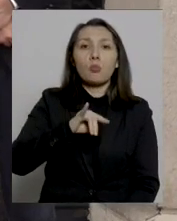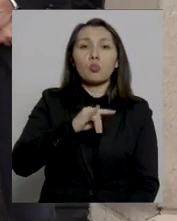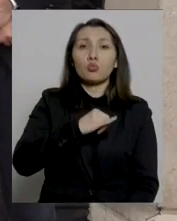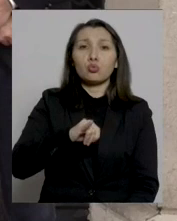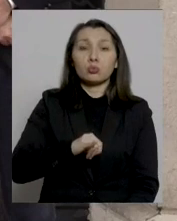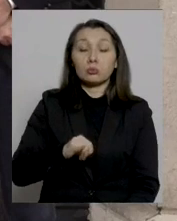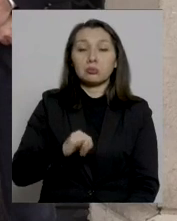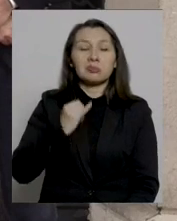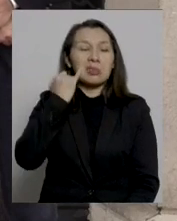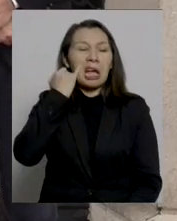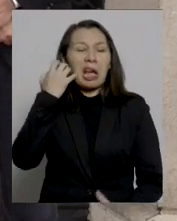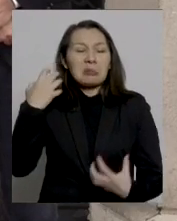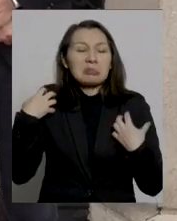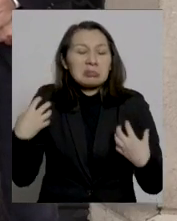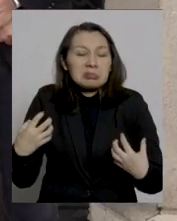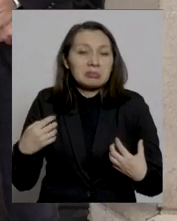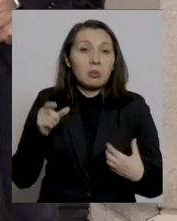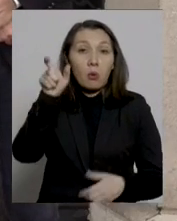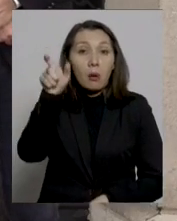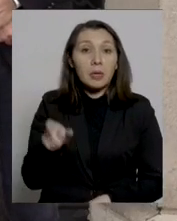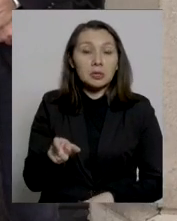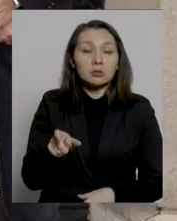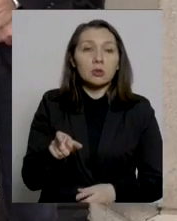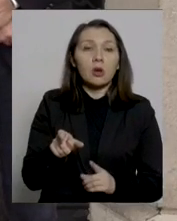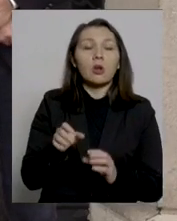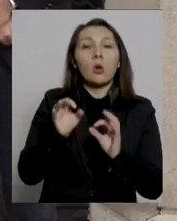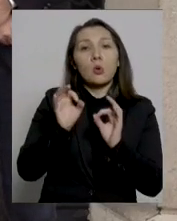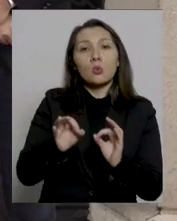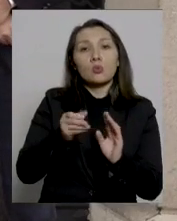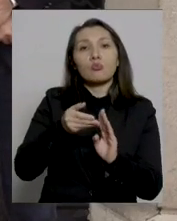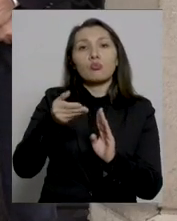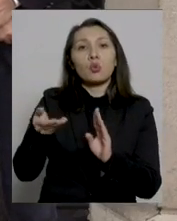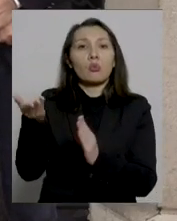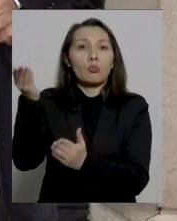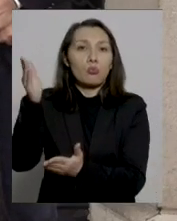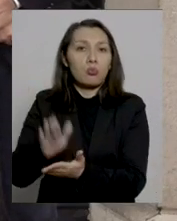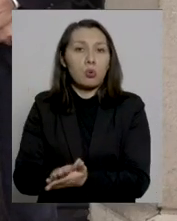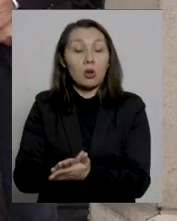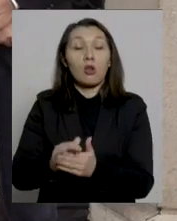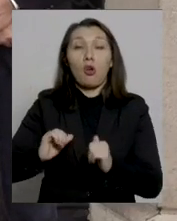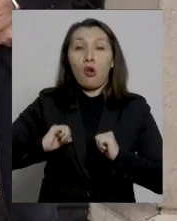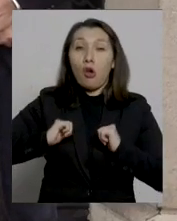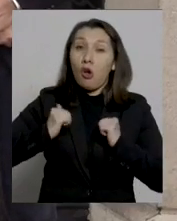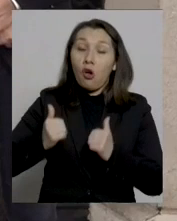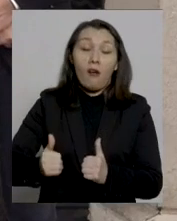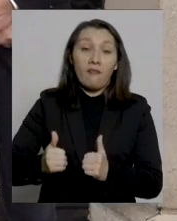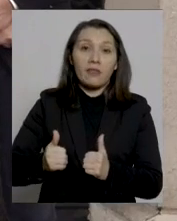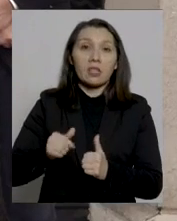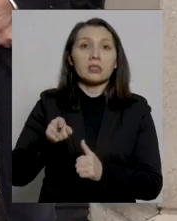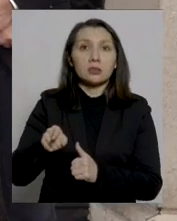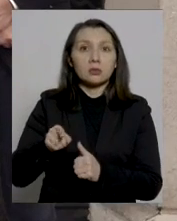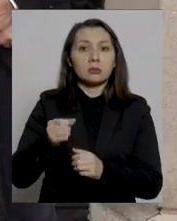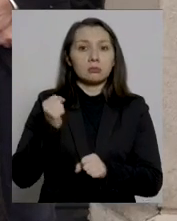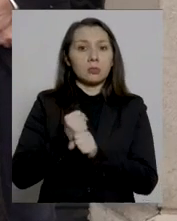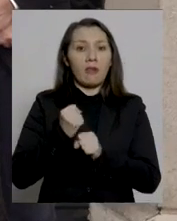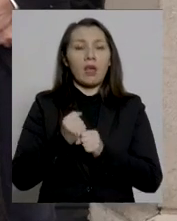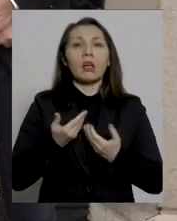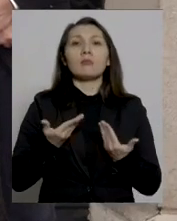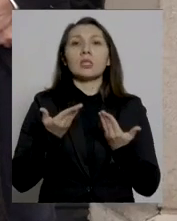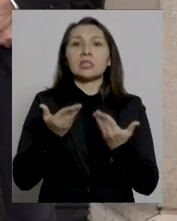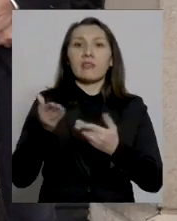por la acción irresponsable de una persona falleció. Y era un joven que estaba sirviendo a su